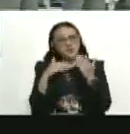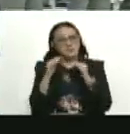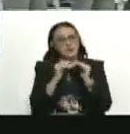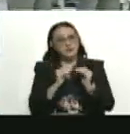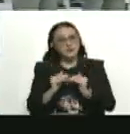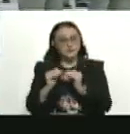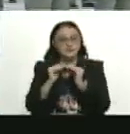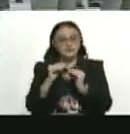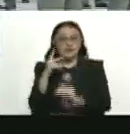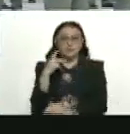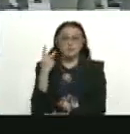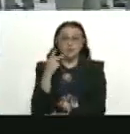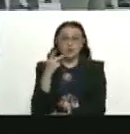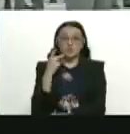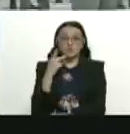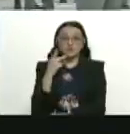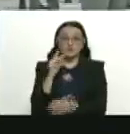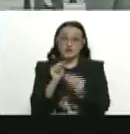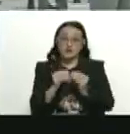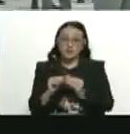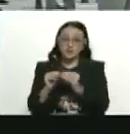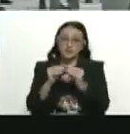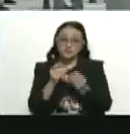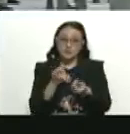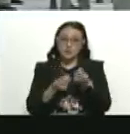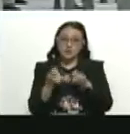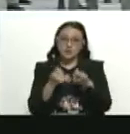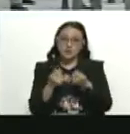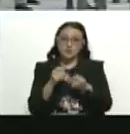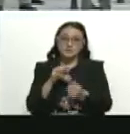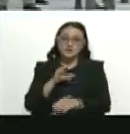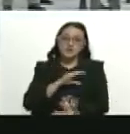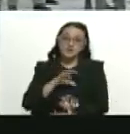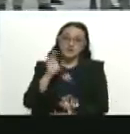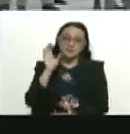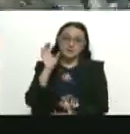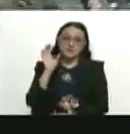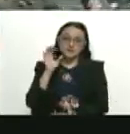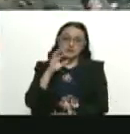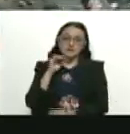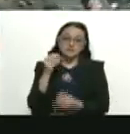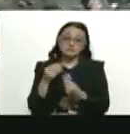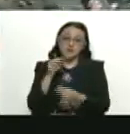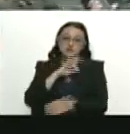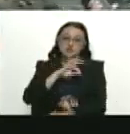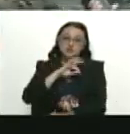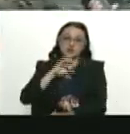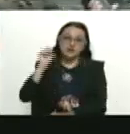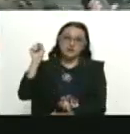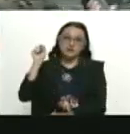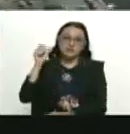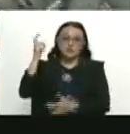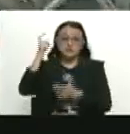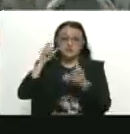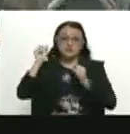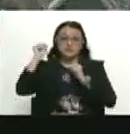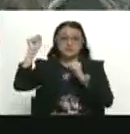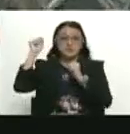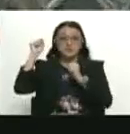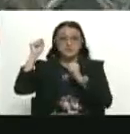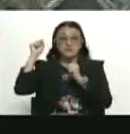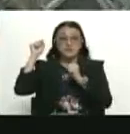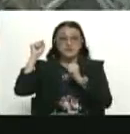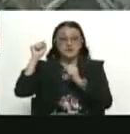estabilidad política de recuperación económica de la nación en socialismo. ¡Chávez vive!